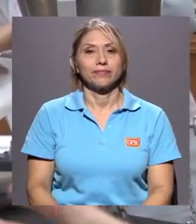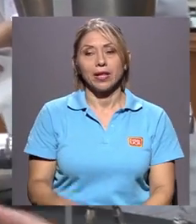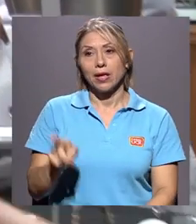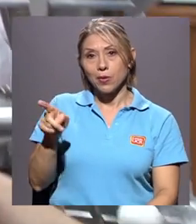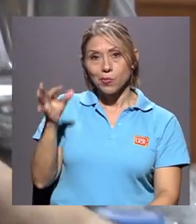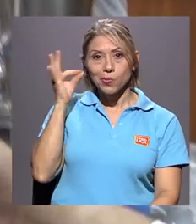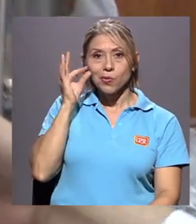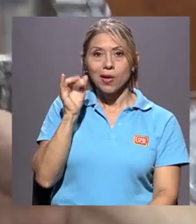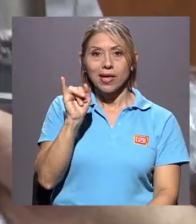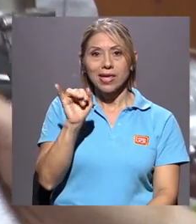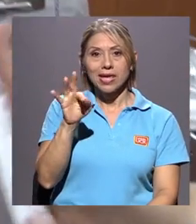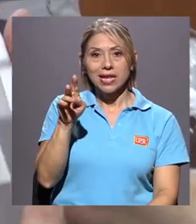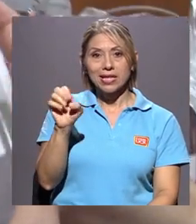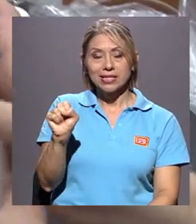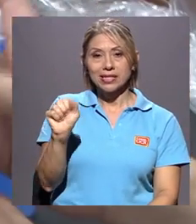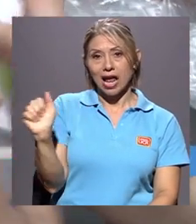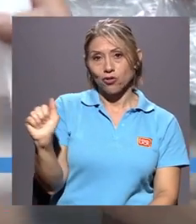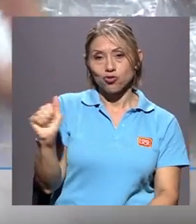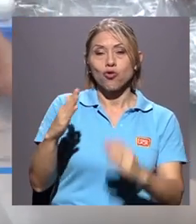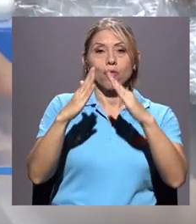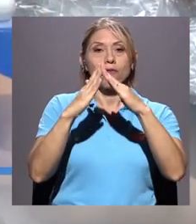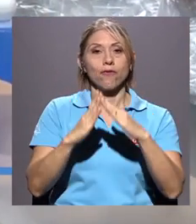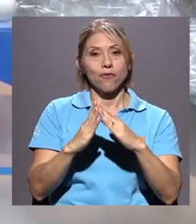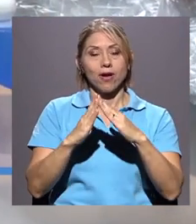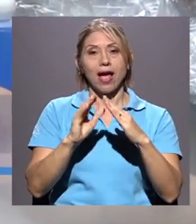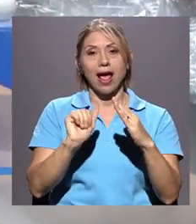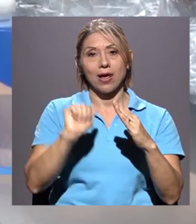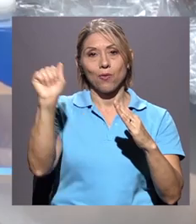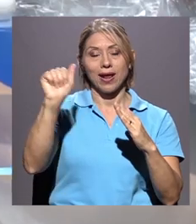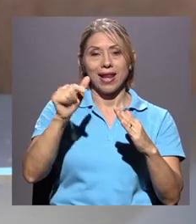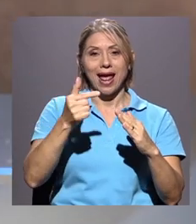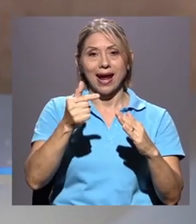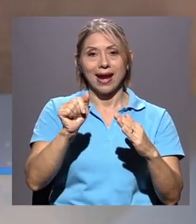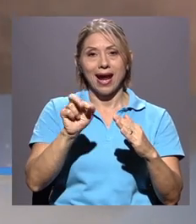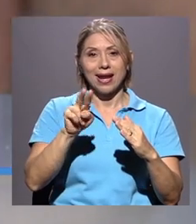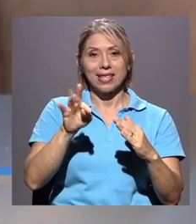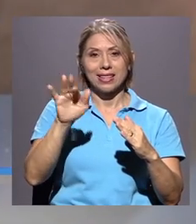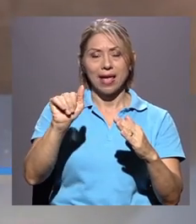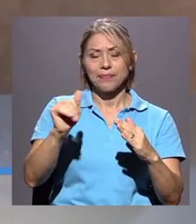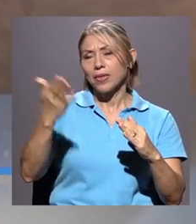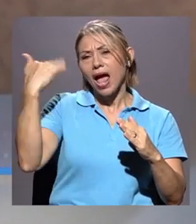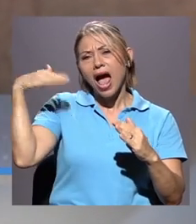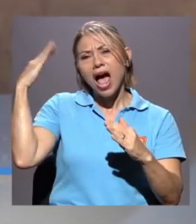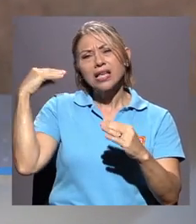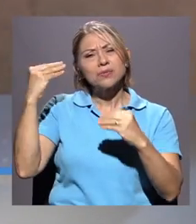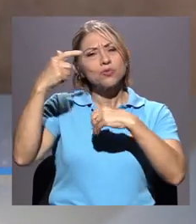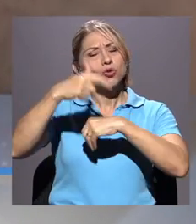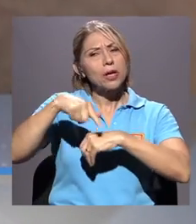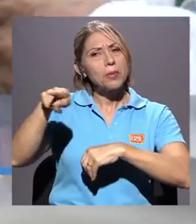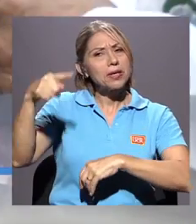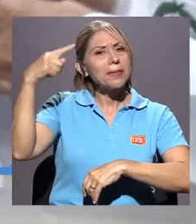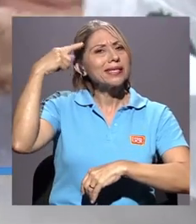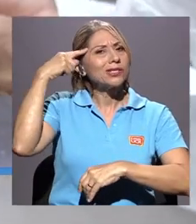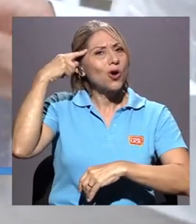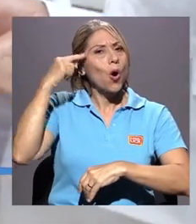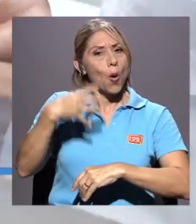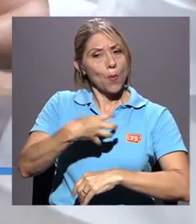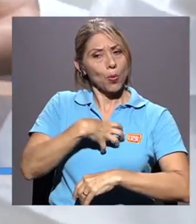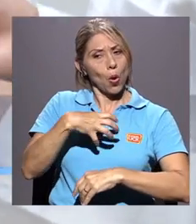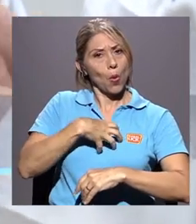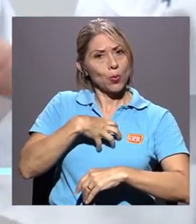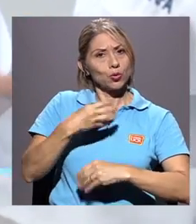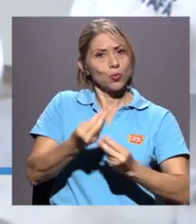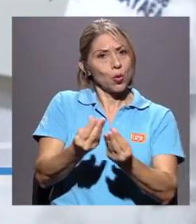Doña Iris Arroyo es vecina de la Garita de Alajuela. Desde hace mucho tiempo pensó en la posibilidad de emprender su propia línea